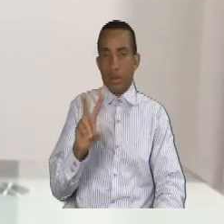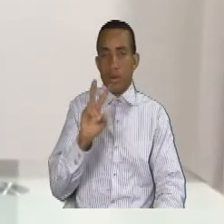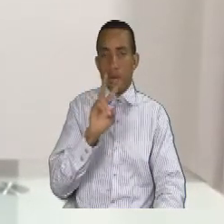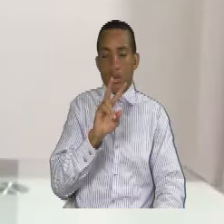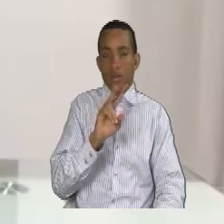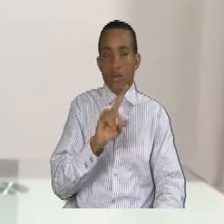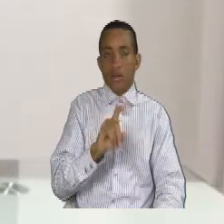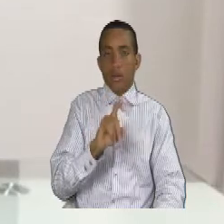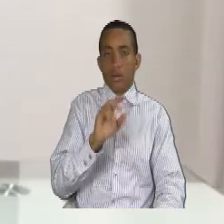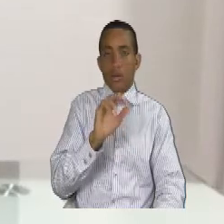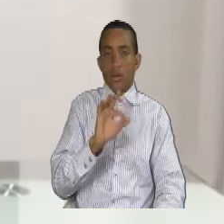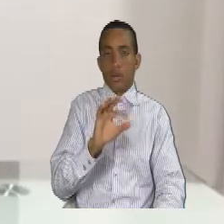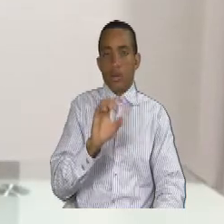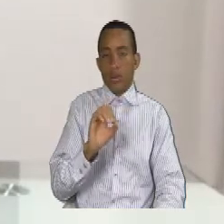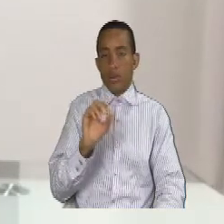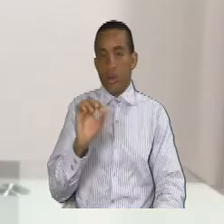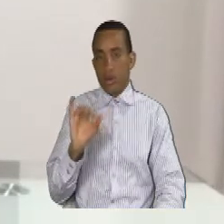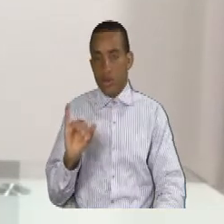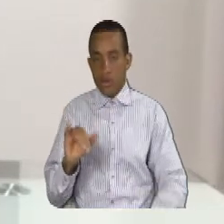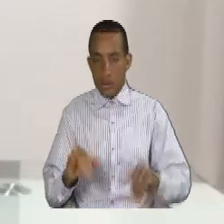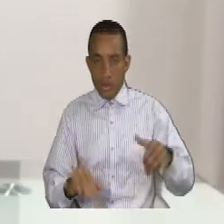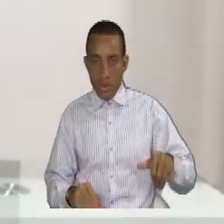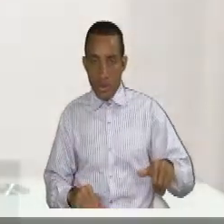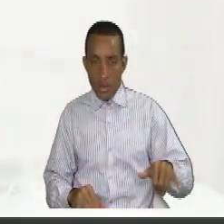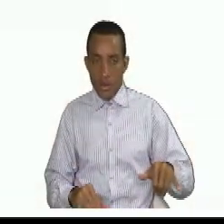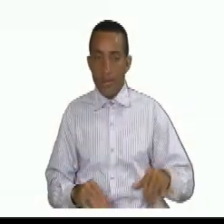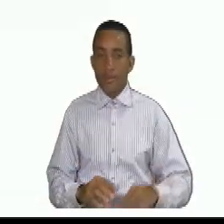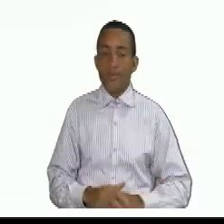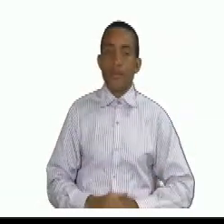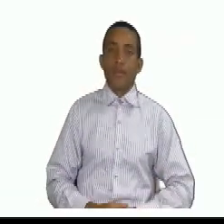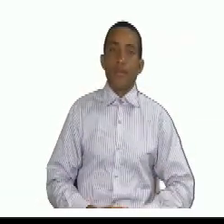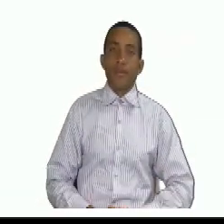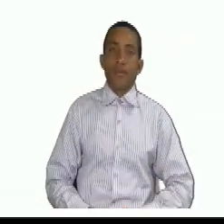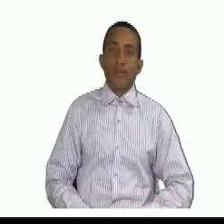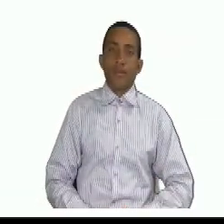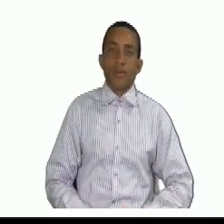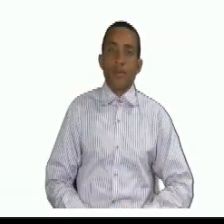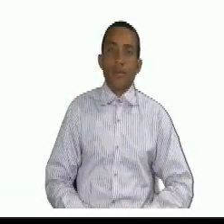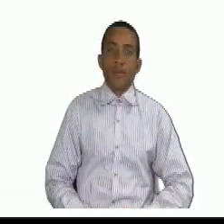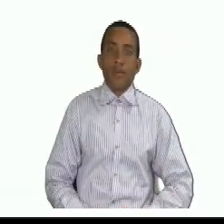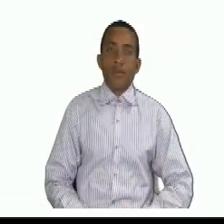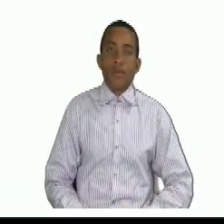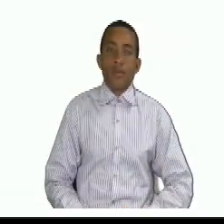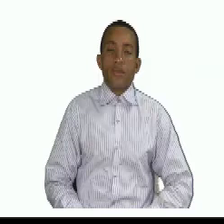602-6301, que es el teléfono fijo de nuestra recepcionista.